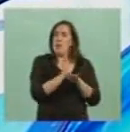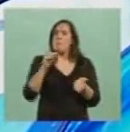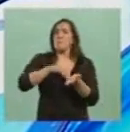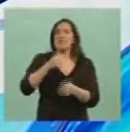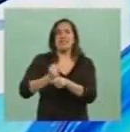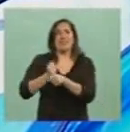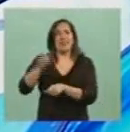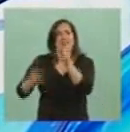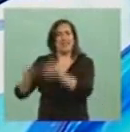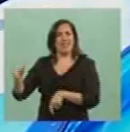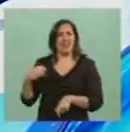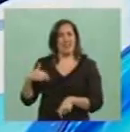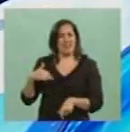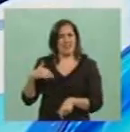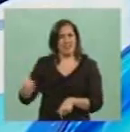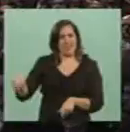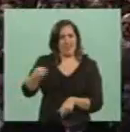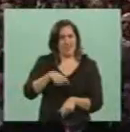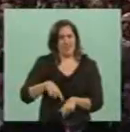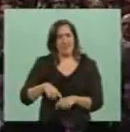eso también